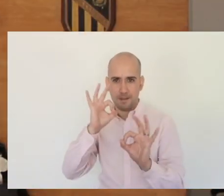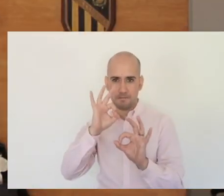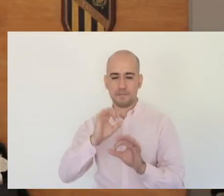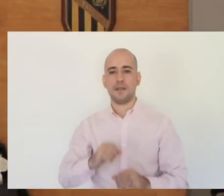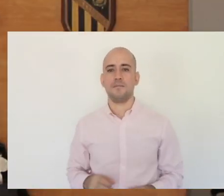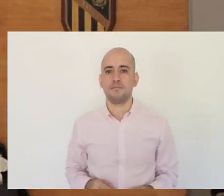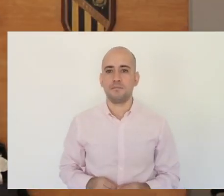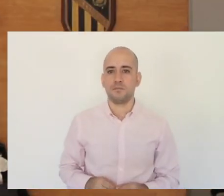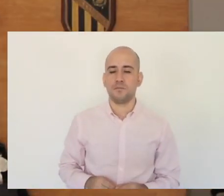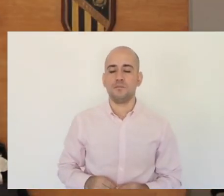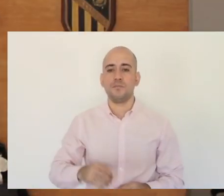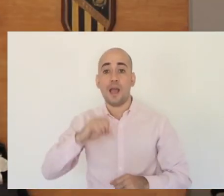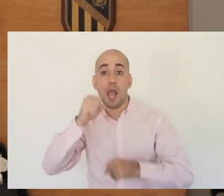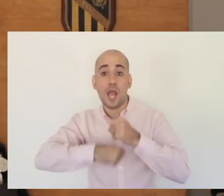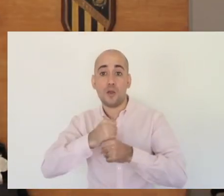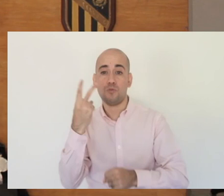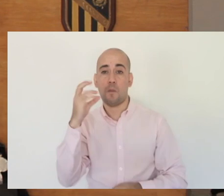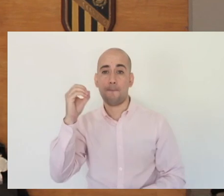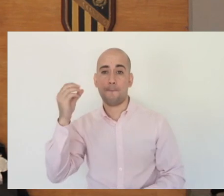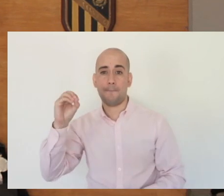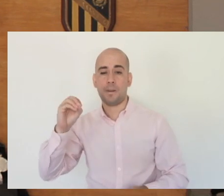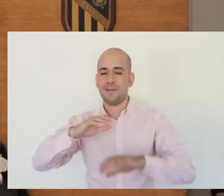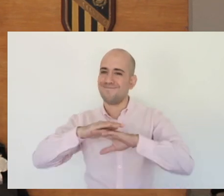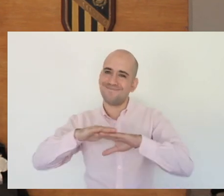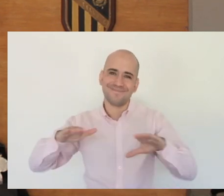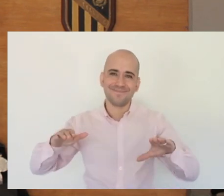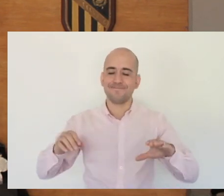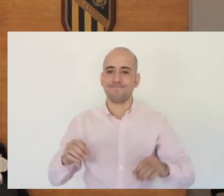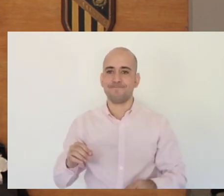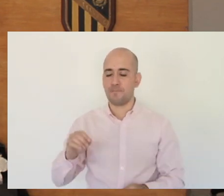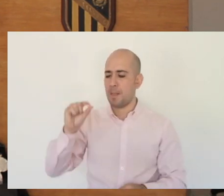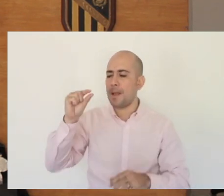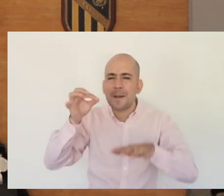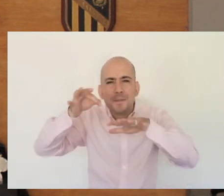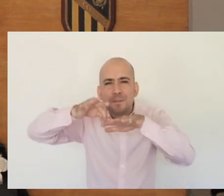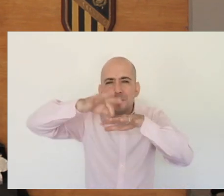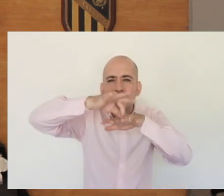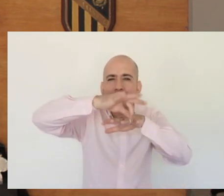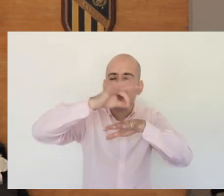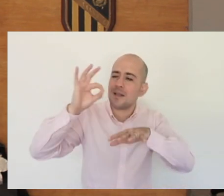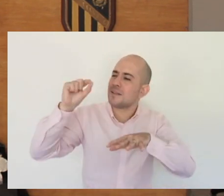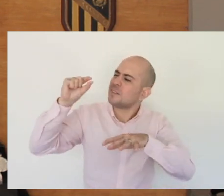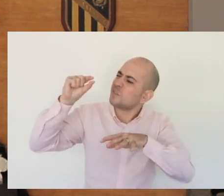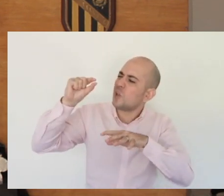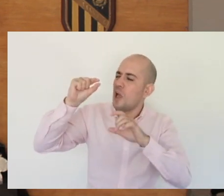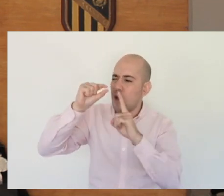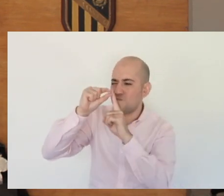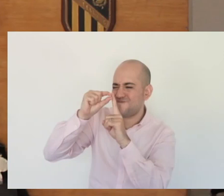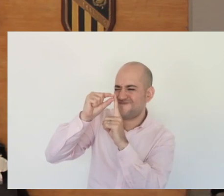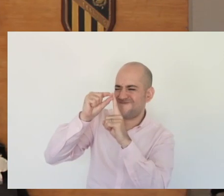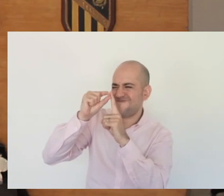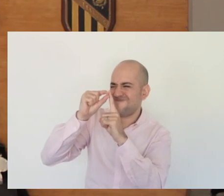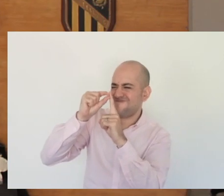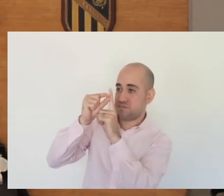del Barbo Gibran para despedir a nuestra generación 2020. Solo la semilla que rompe su cáscara